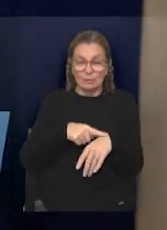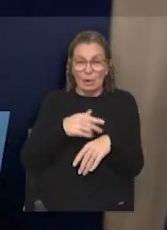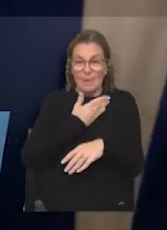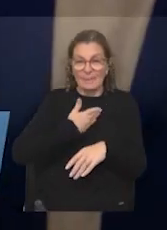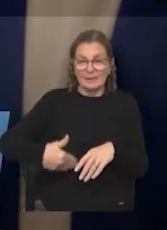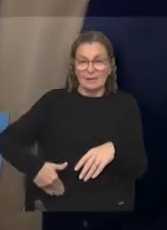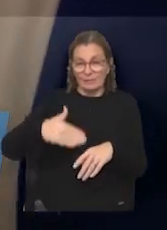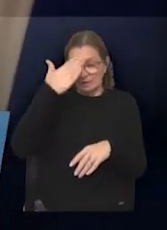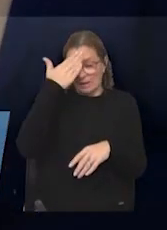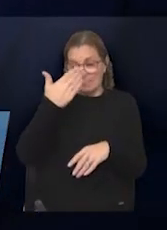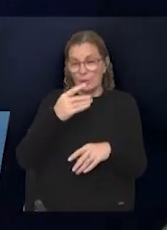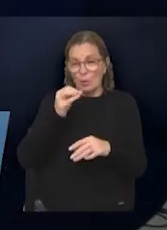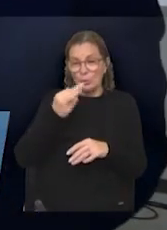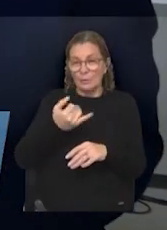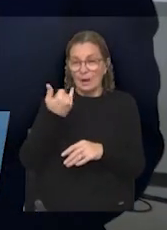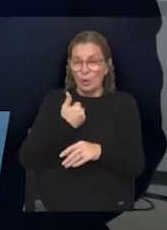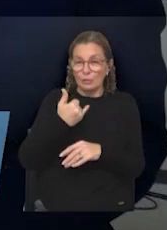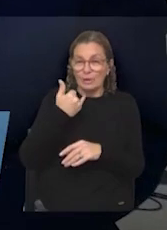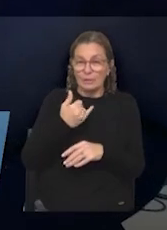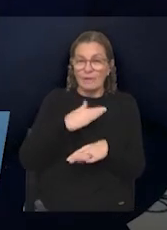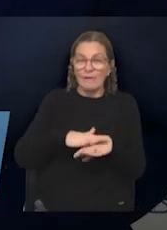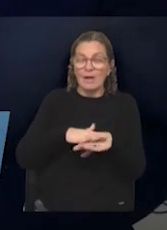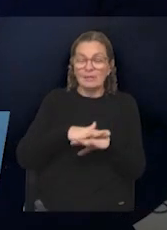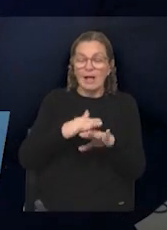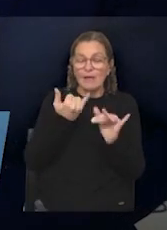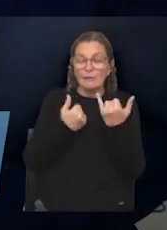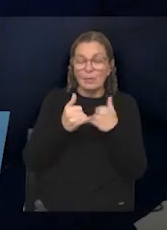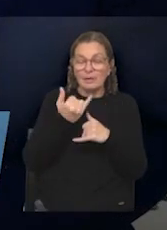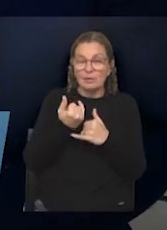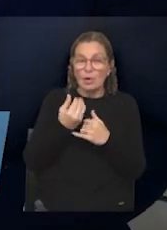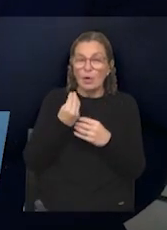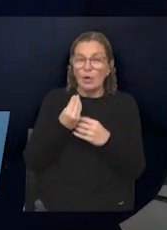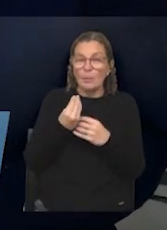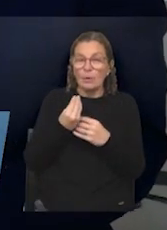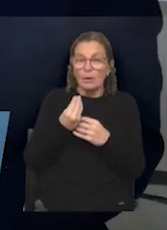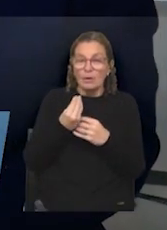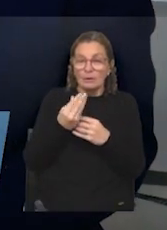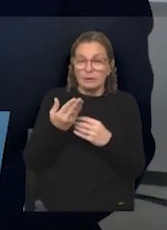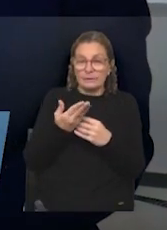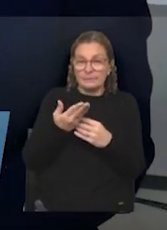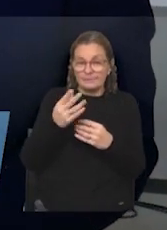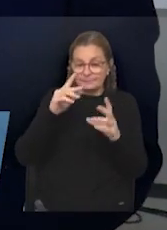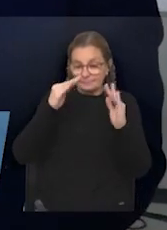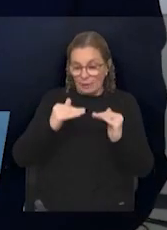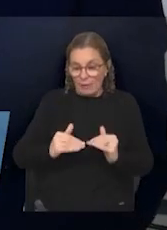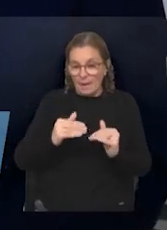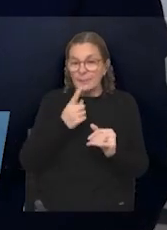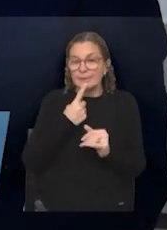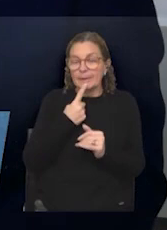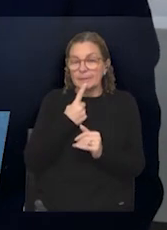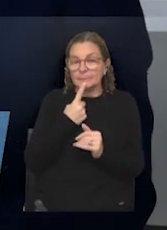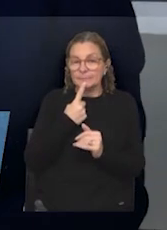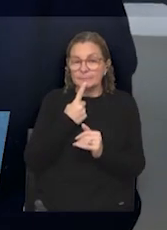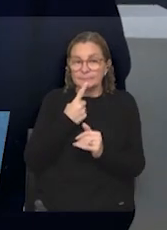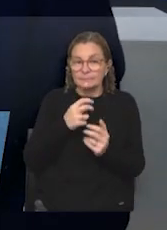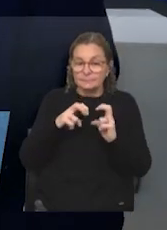amplio para justamente contarnos En qué se basó ese informe eh Cómo es que se baja ahora este políticamente también en la